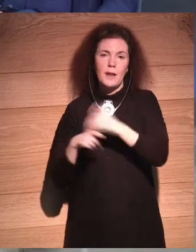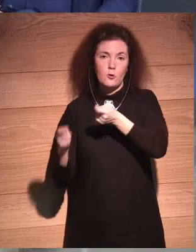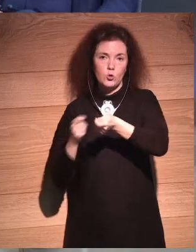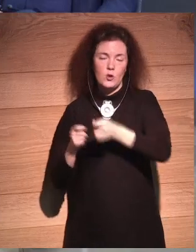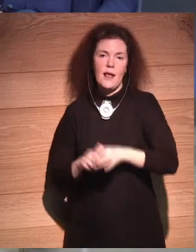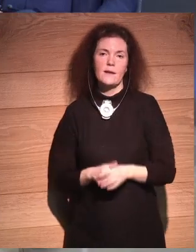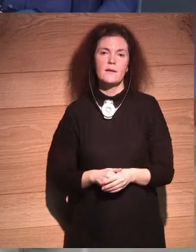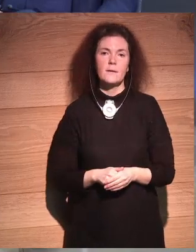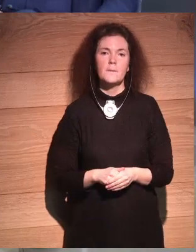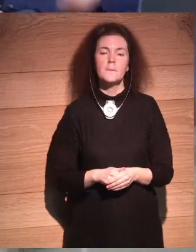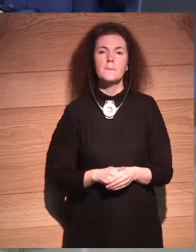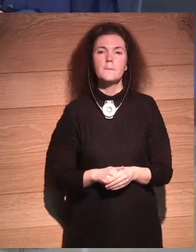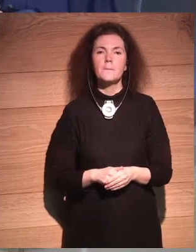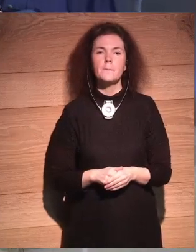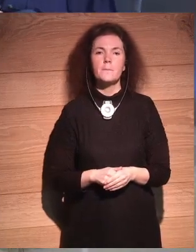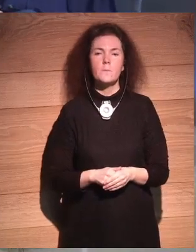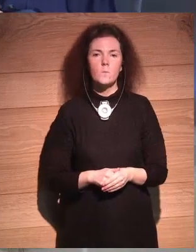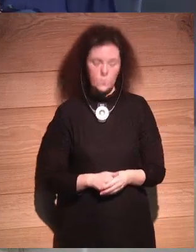controlar.